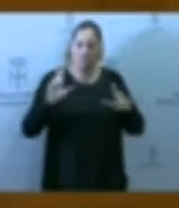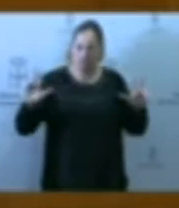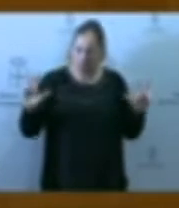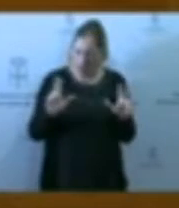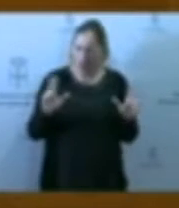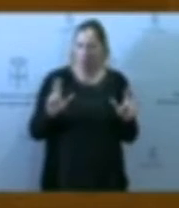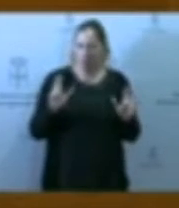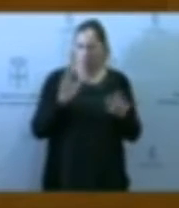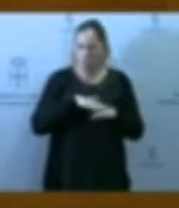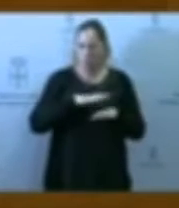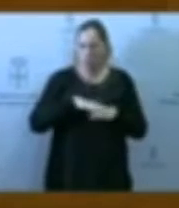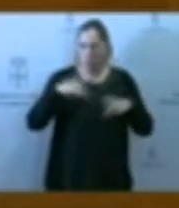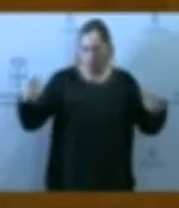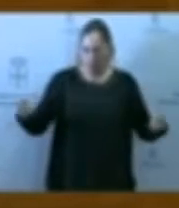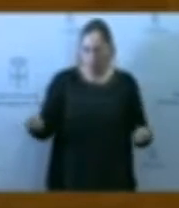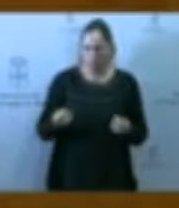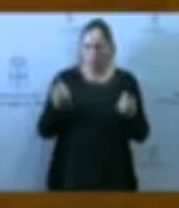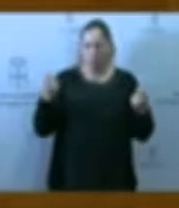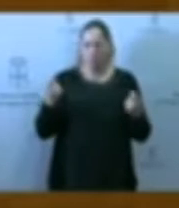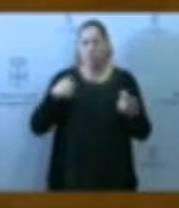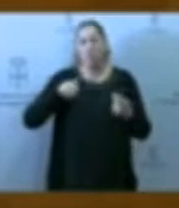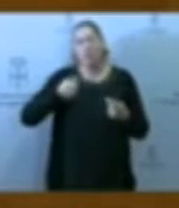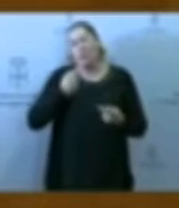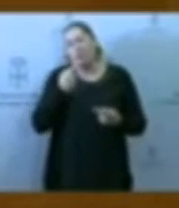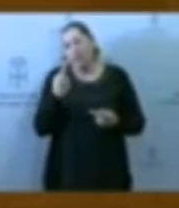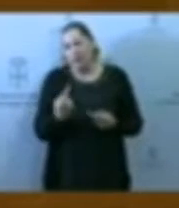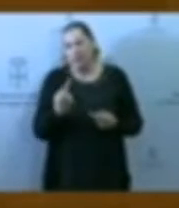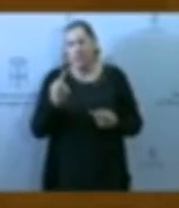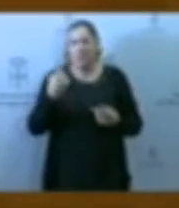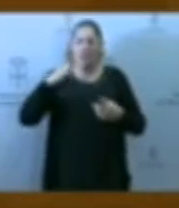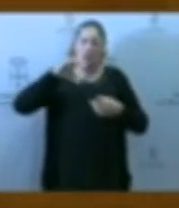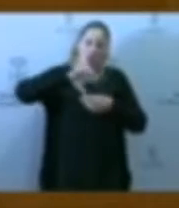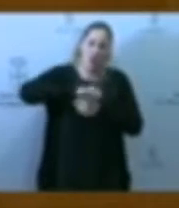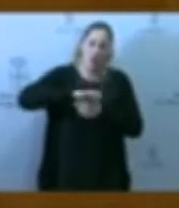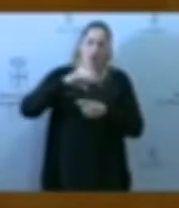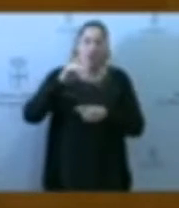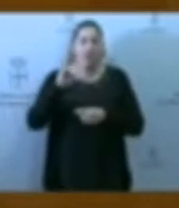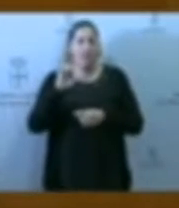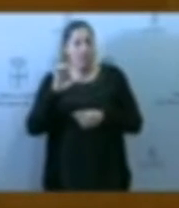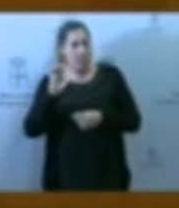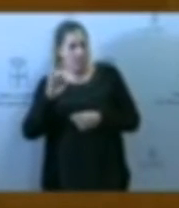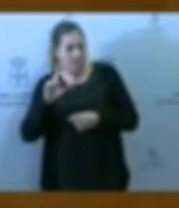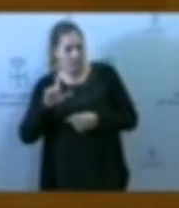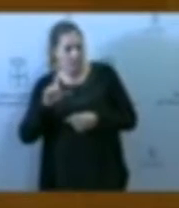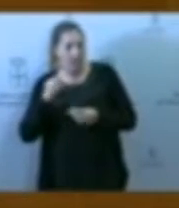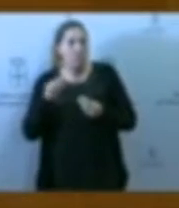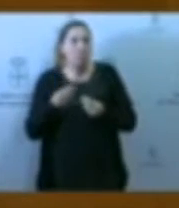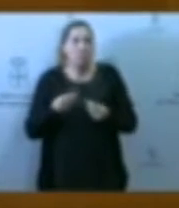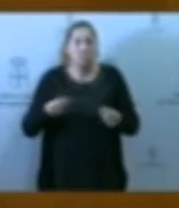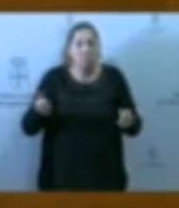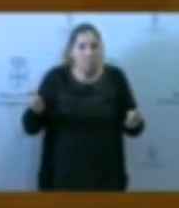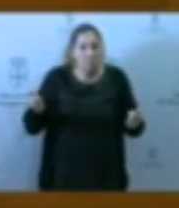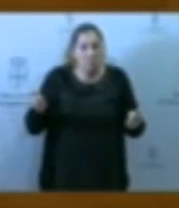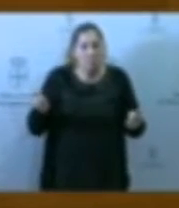¿no? Yo creo que sugerir que el diésel va a desaparecer en la forma en que se hizo ha tenido